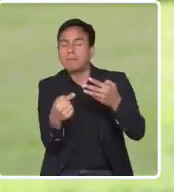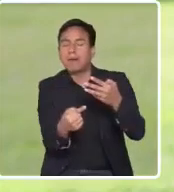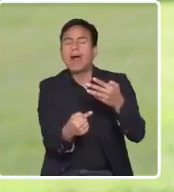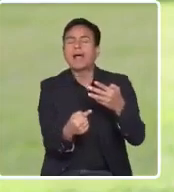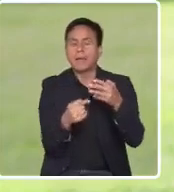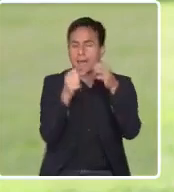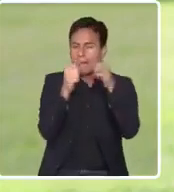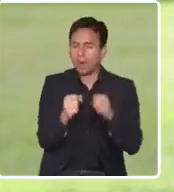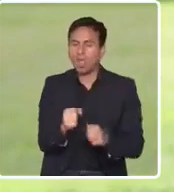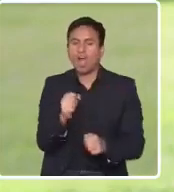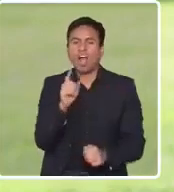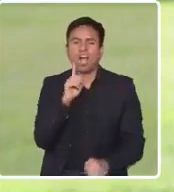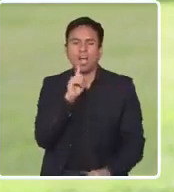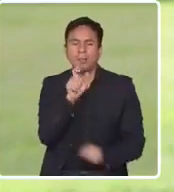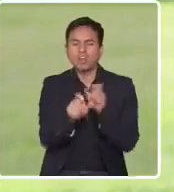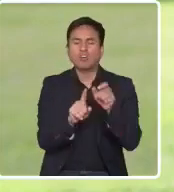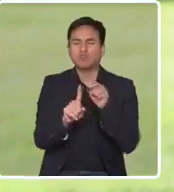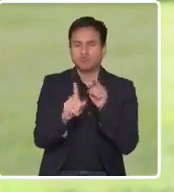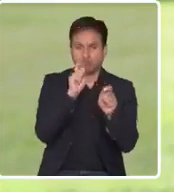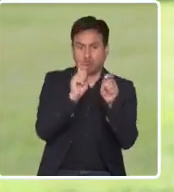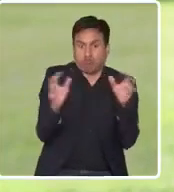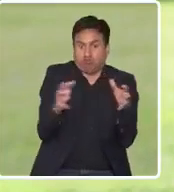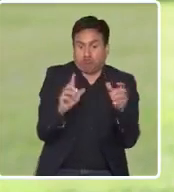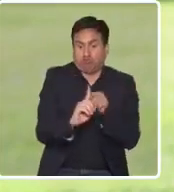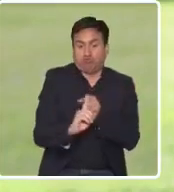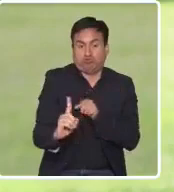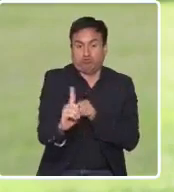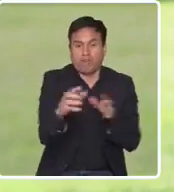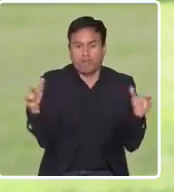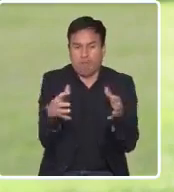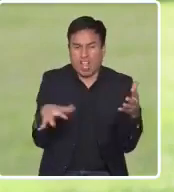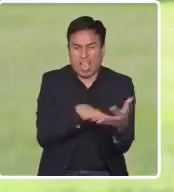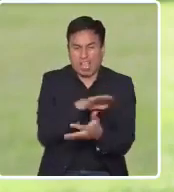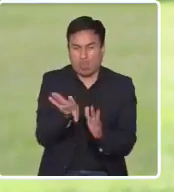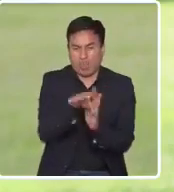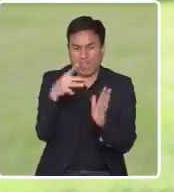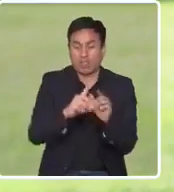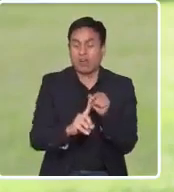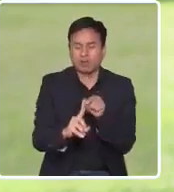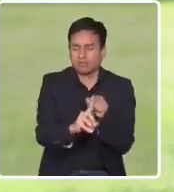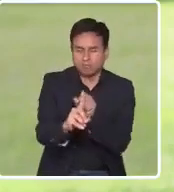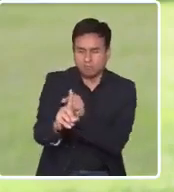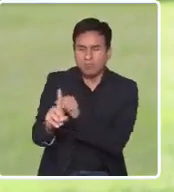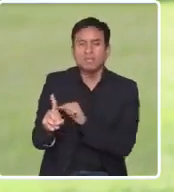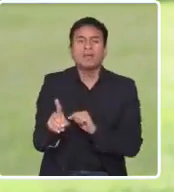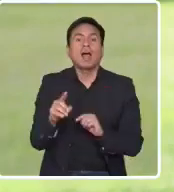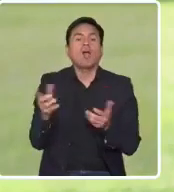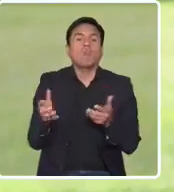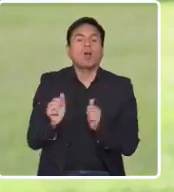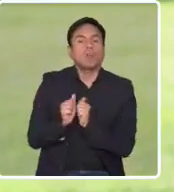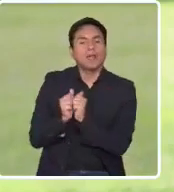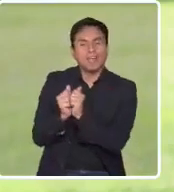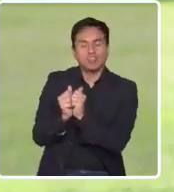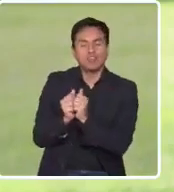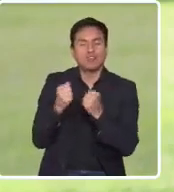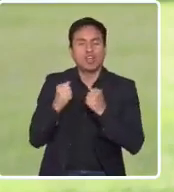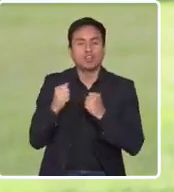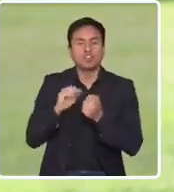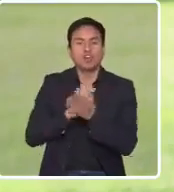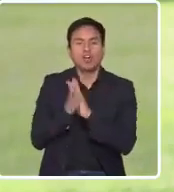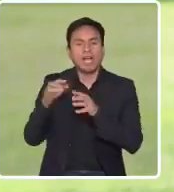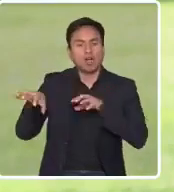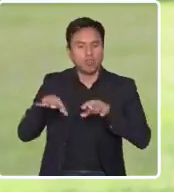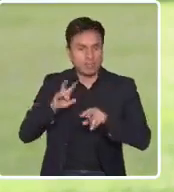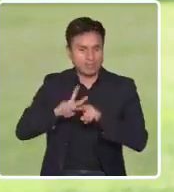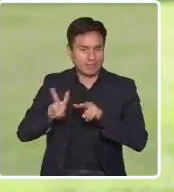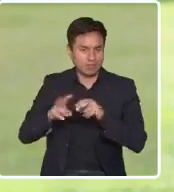hacen ver que pueden estar circulando esas personas que cometen estos delitos más violentos. Y lo vamos a hacer acompañando y reforzando todas las otras cosas